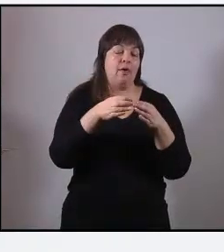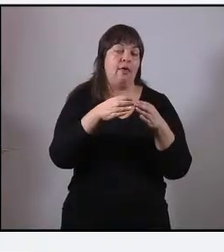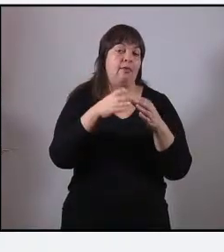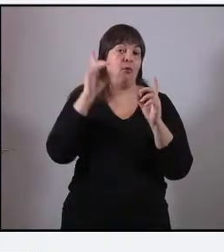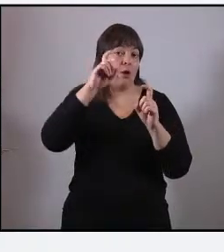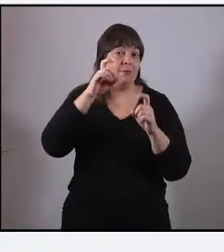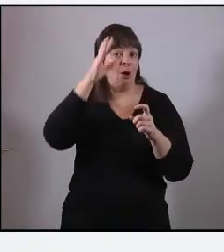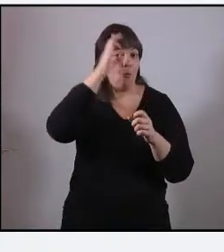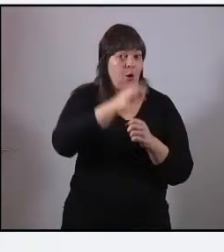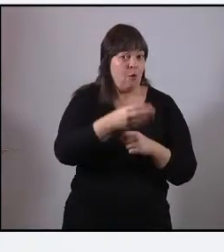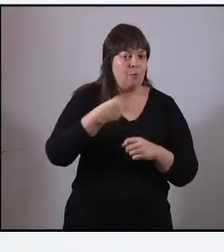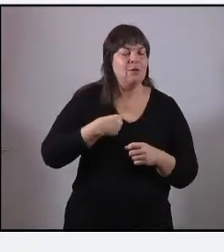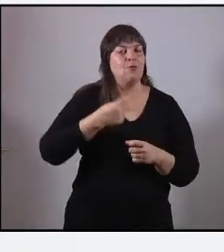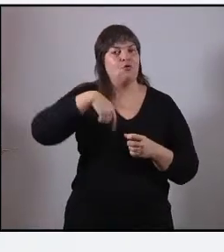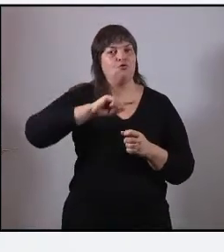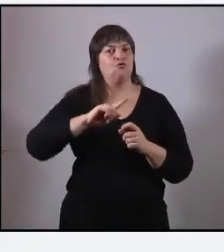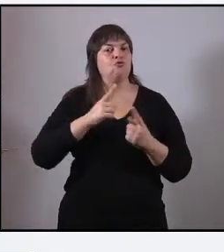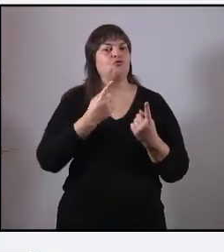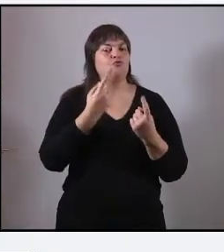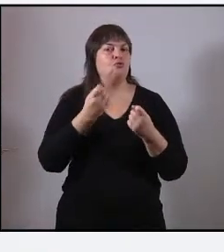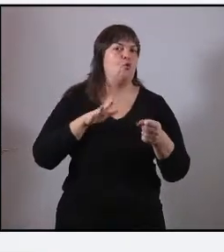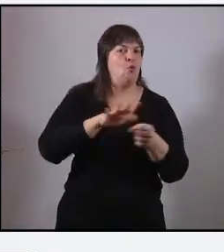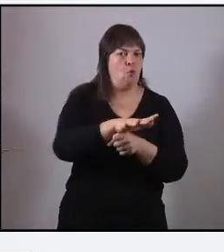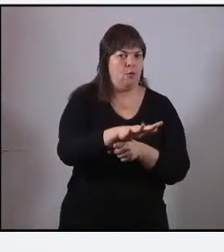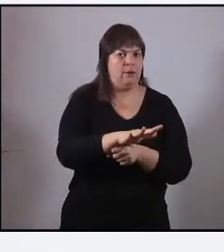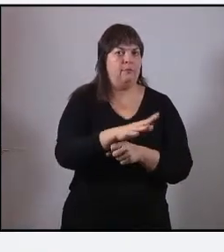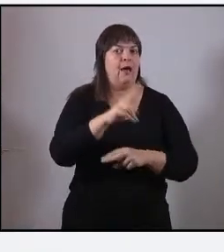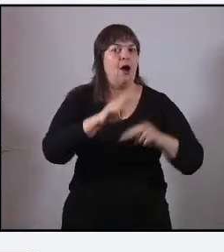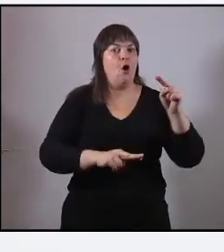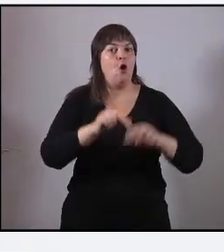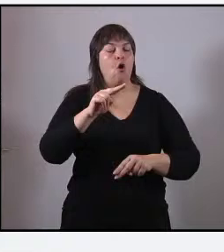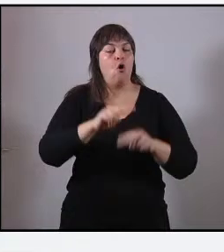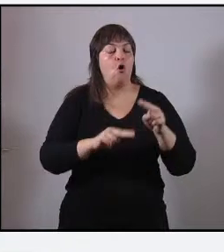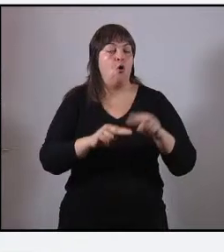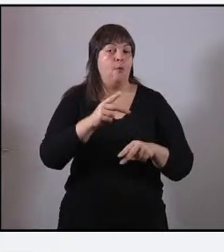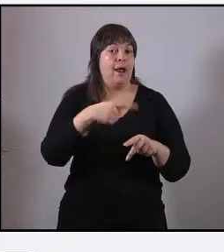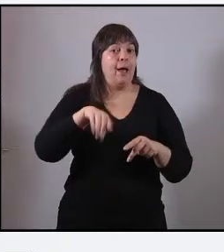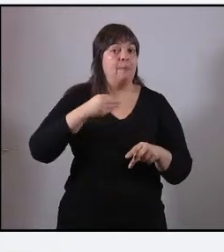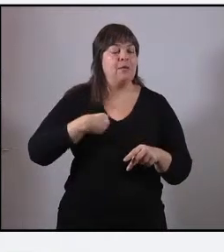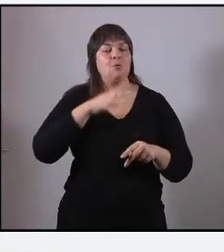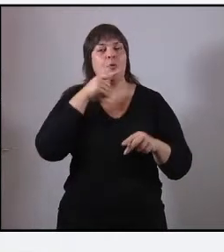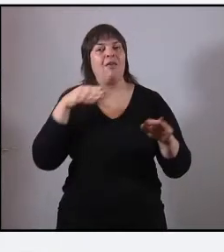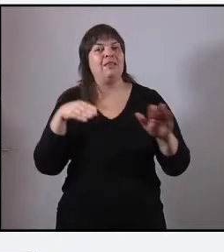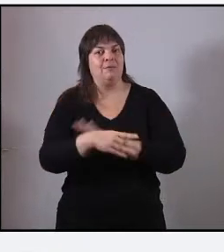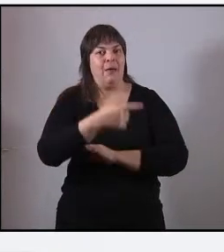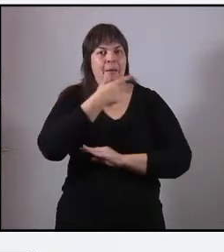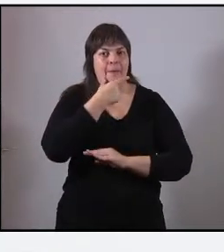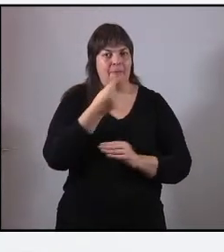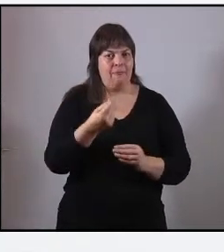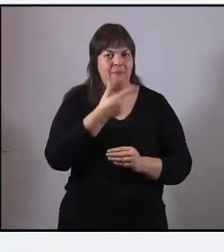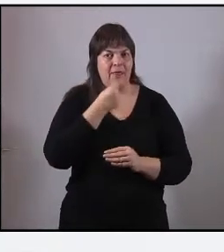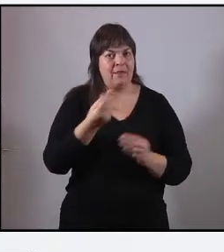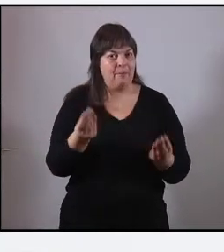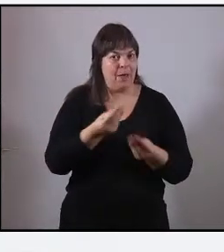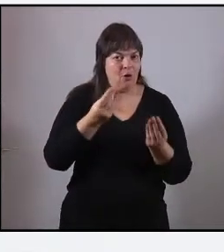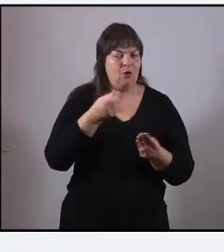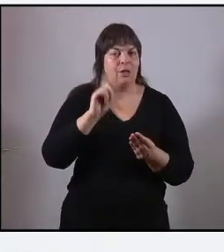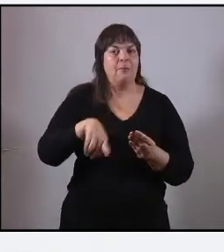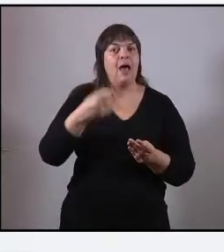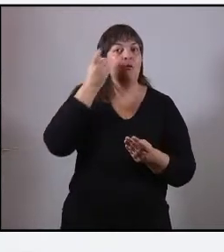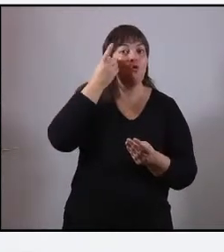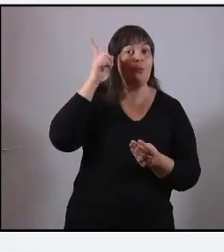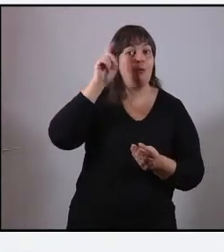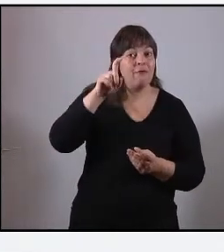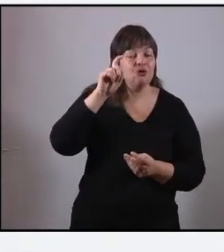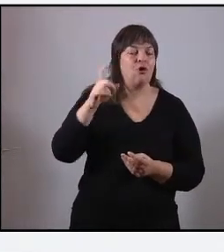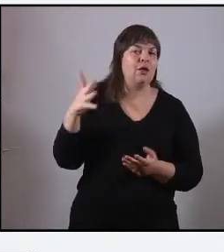municipio. Vamos a realizar obras que mejoren la accesibilidad en el mismo y que los alumnos y profesores de este